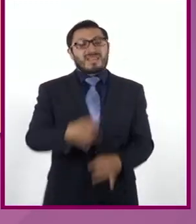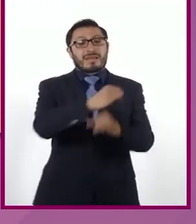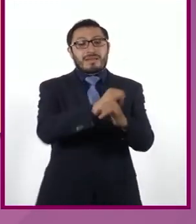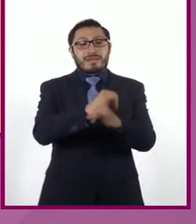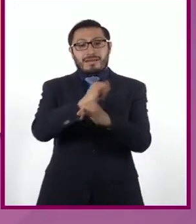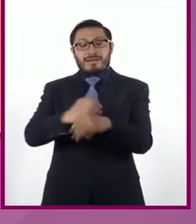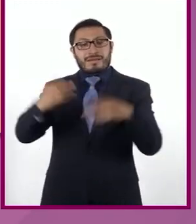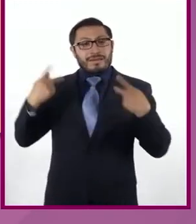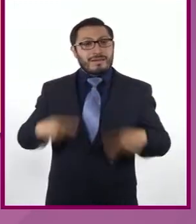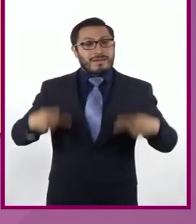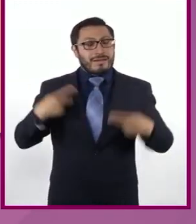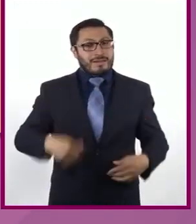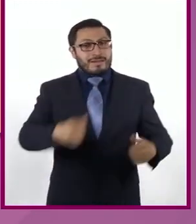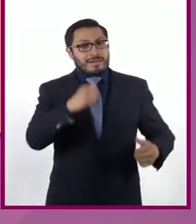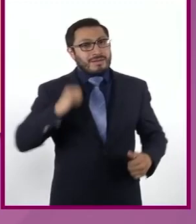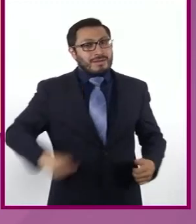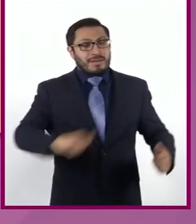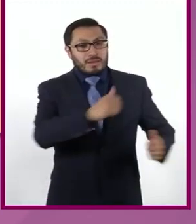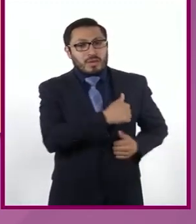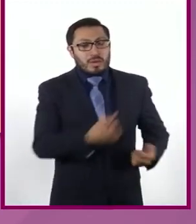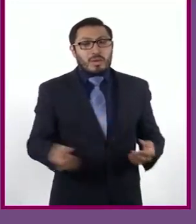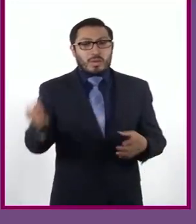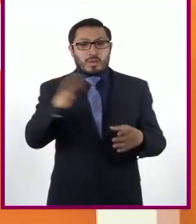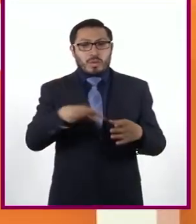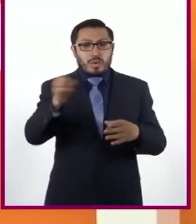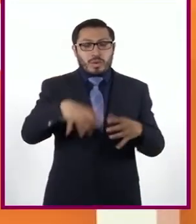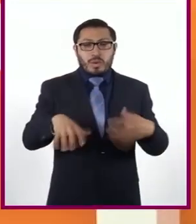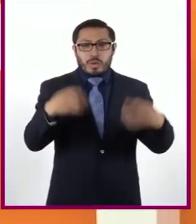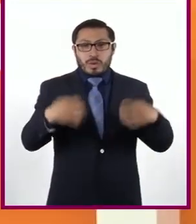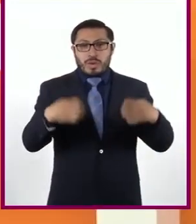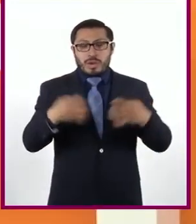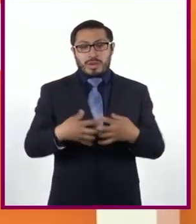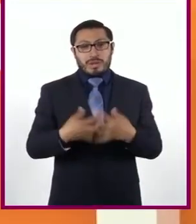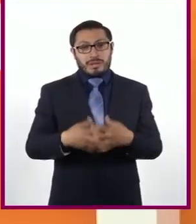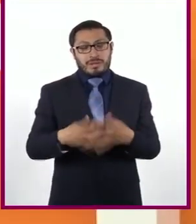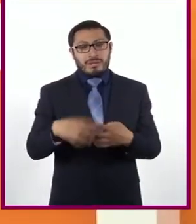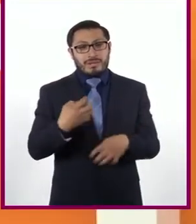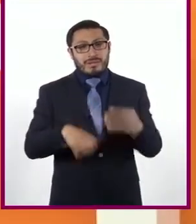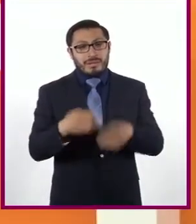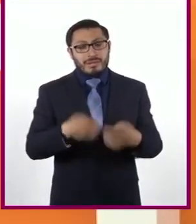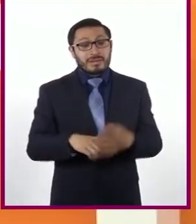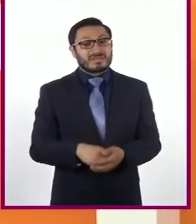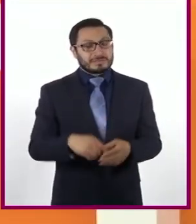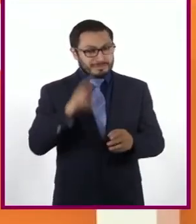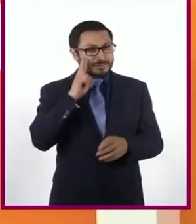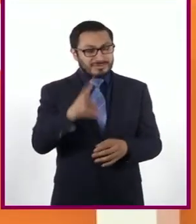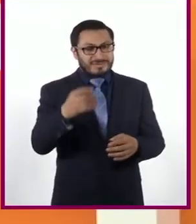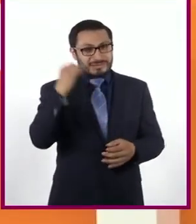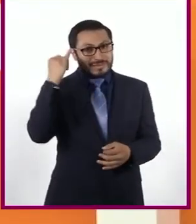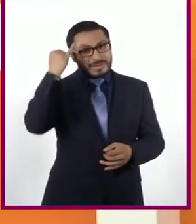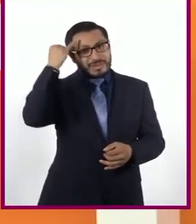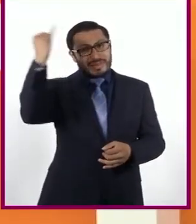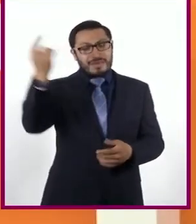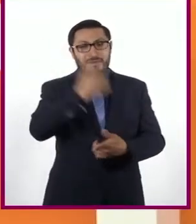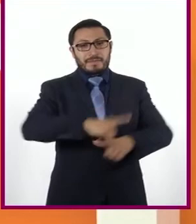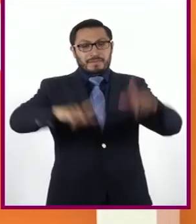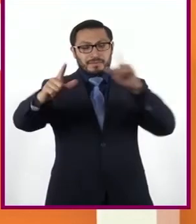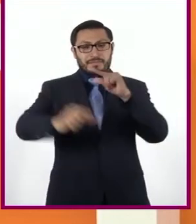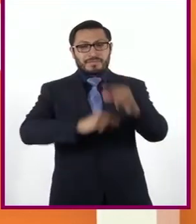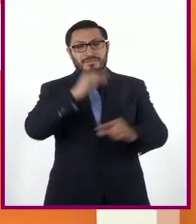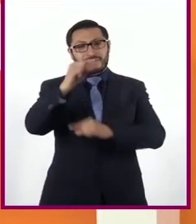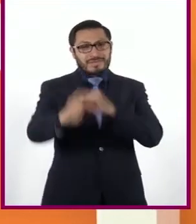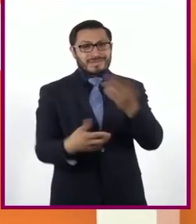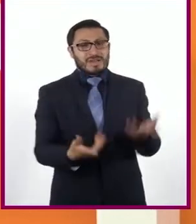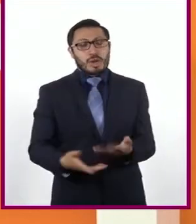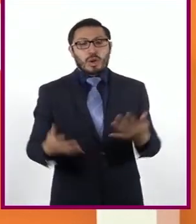aquellos burgueses que invirtieron en las fábricas. Como vieron, las ideas del liberalismo fueron ganando poco